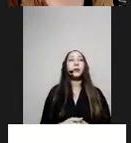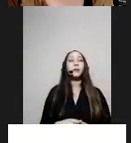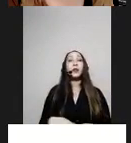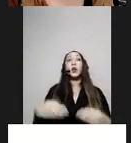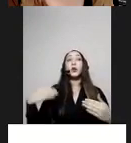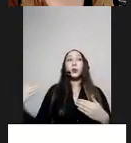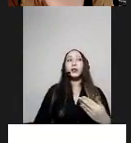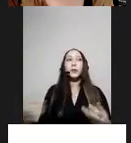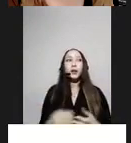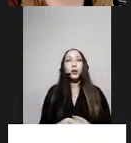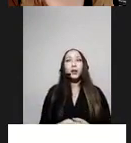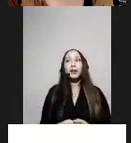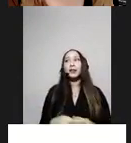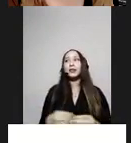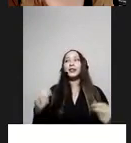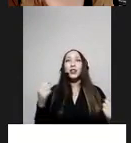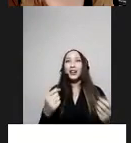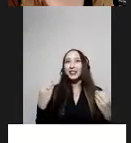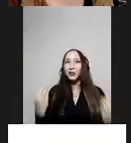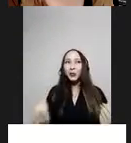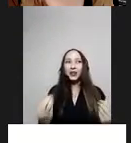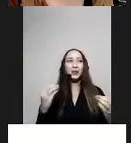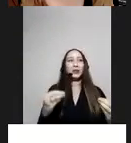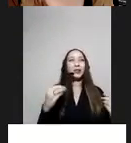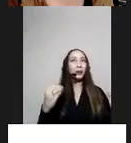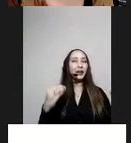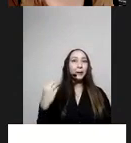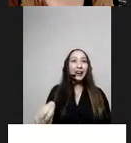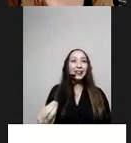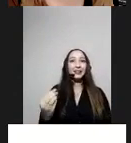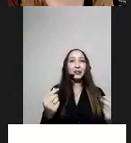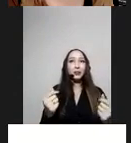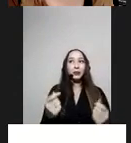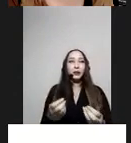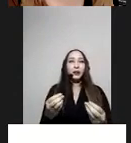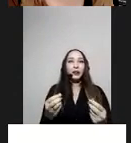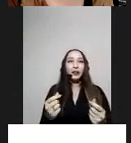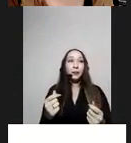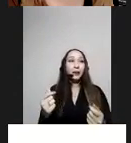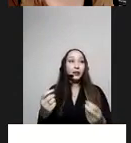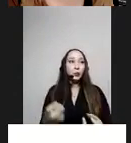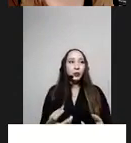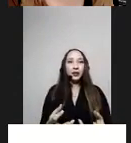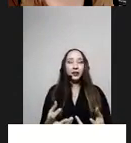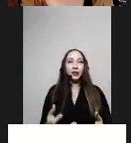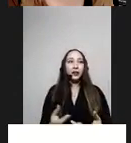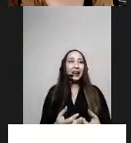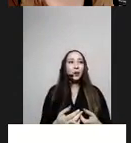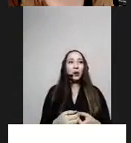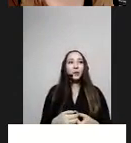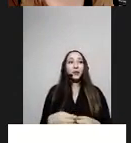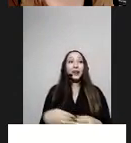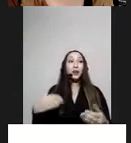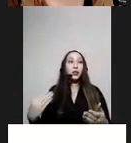mente. Cuando me voy a cepillar los dientes, siento la textura, siento el sabor de la pasta, siento la temperatura del